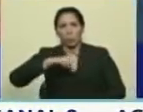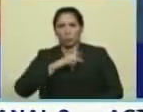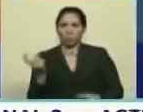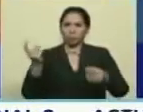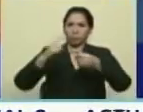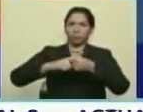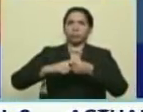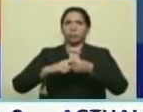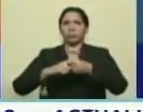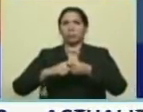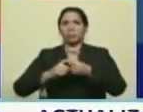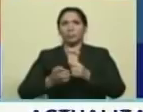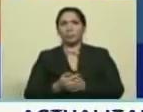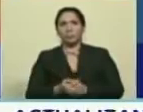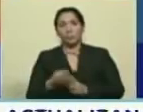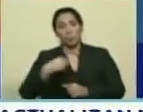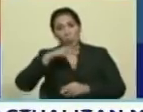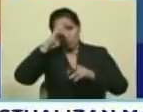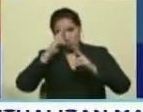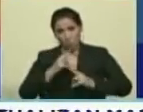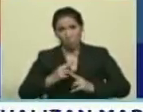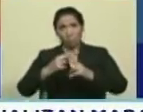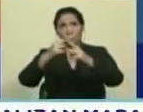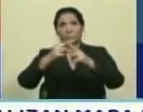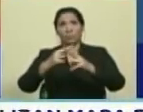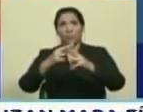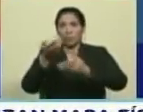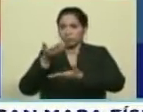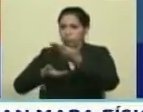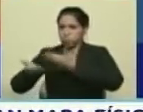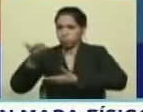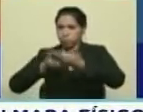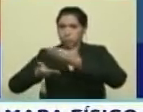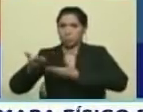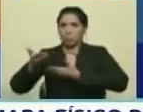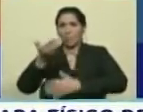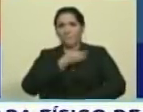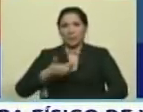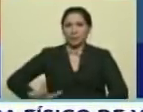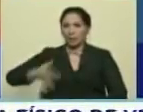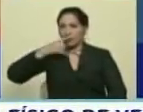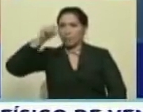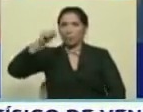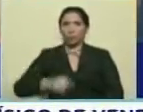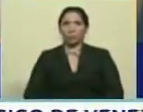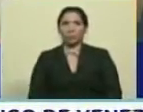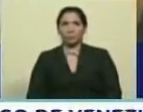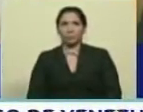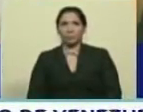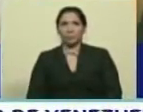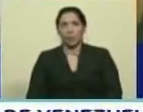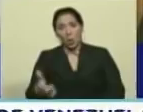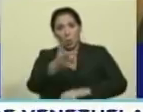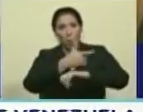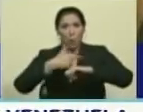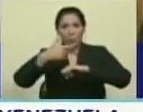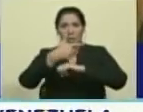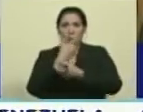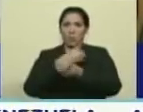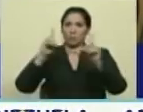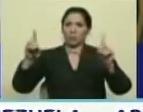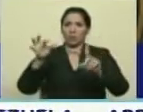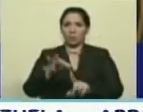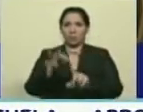indisoluble. Por eso nuestro reconocimiento y solidaridad con el presidente Nicolás Maduro Moros y con el gobierno democráticamente